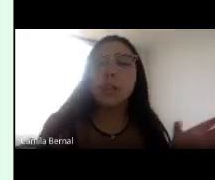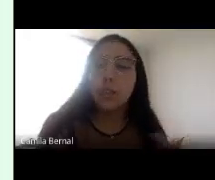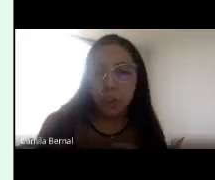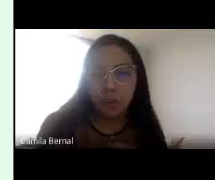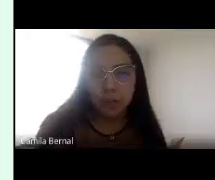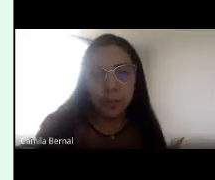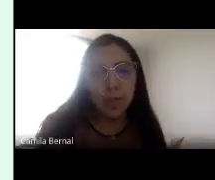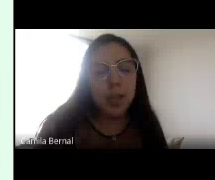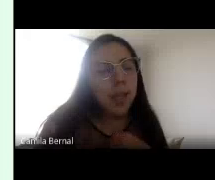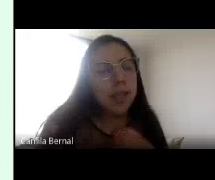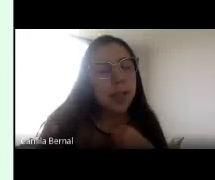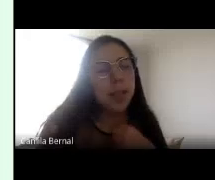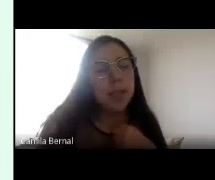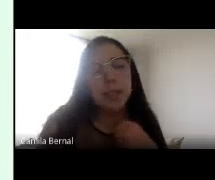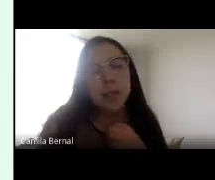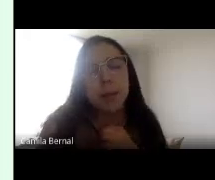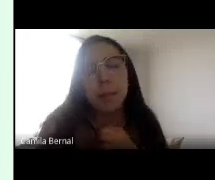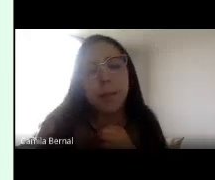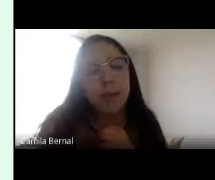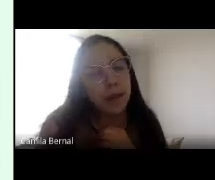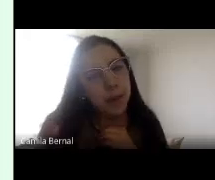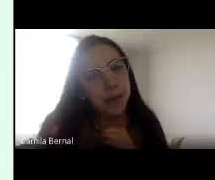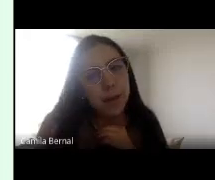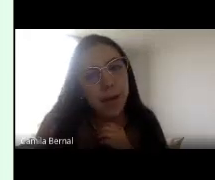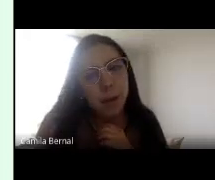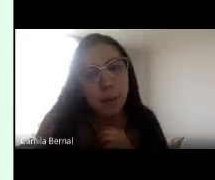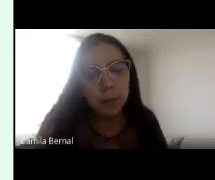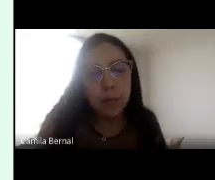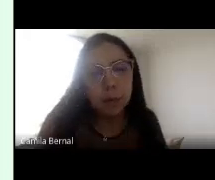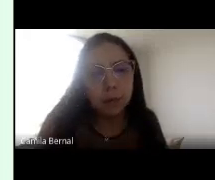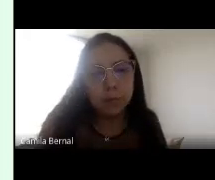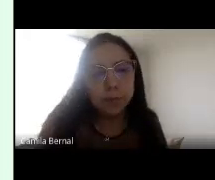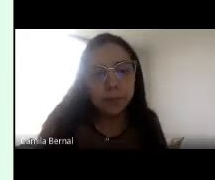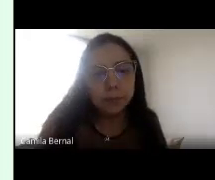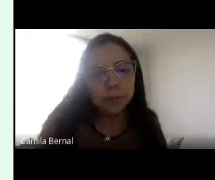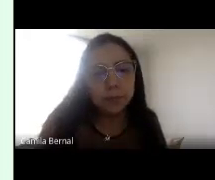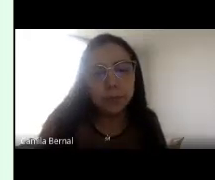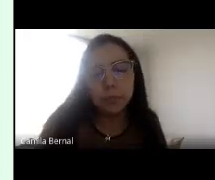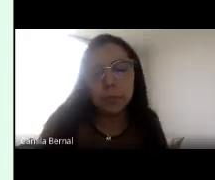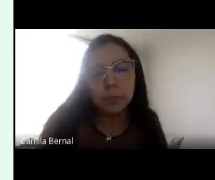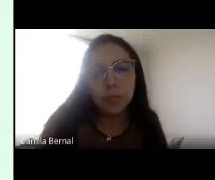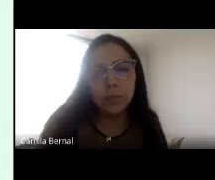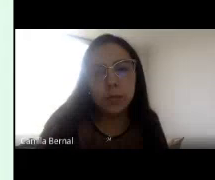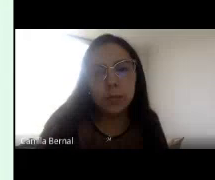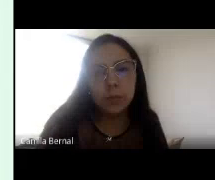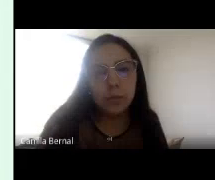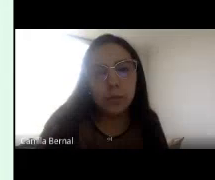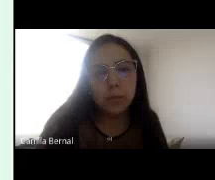el control y el sistema para el agua potable.